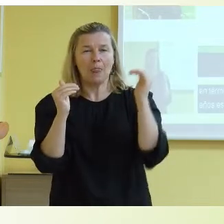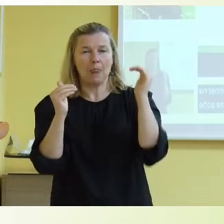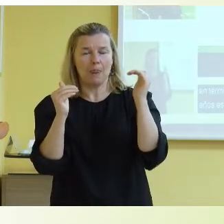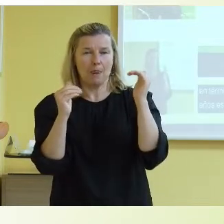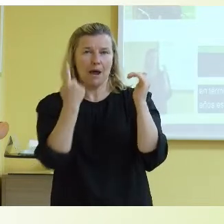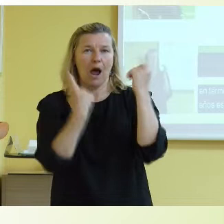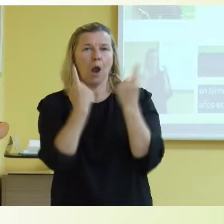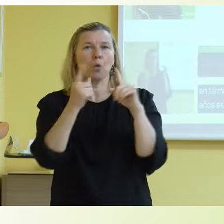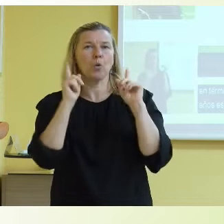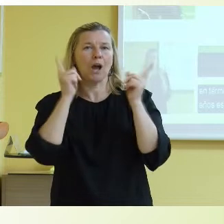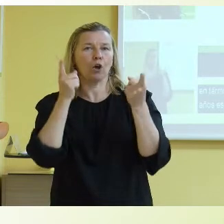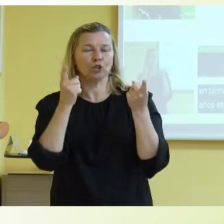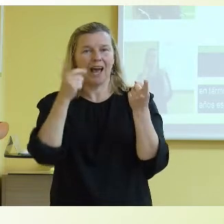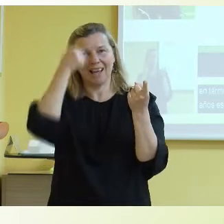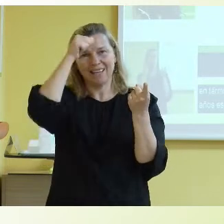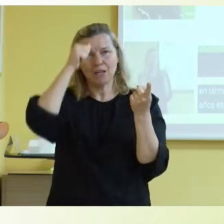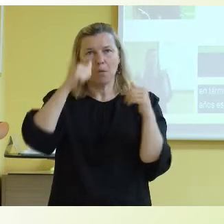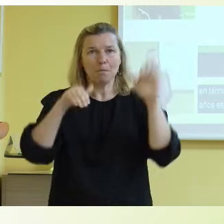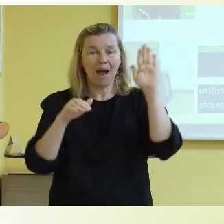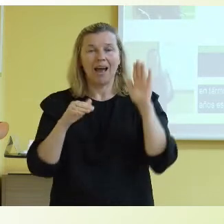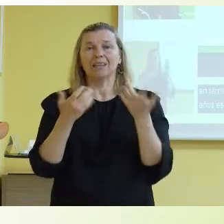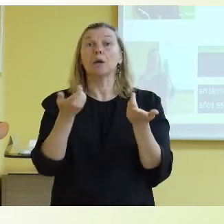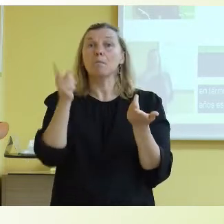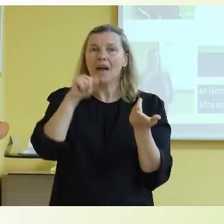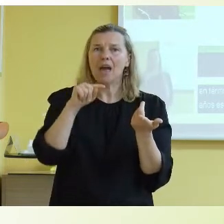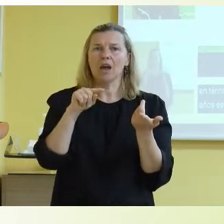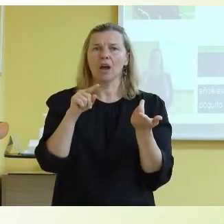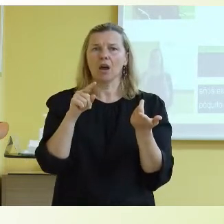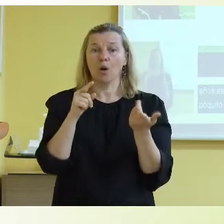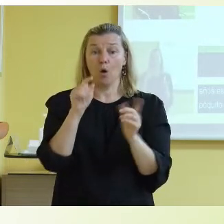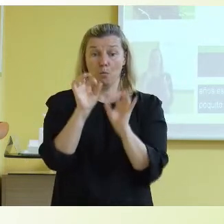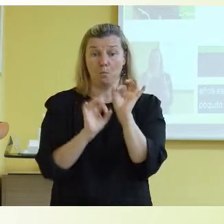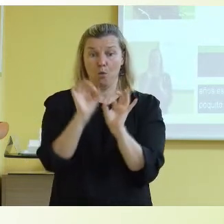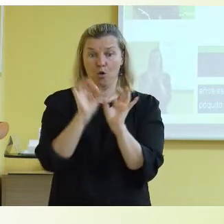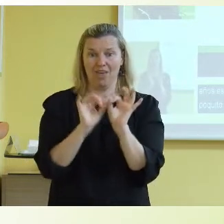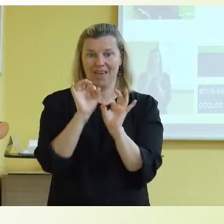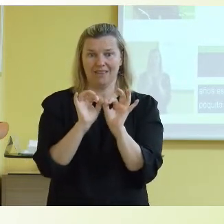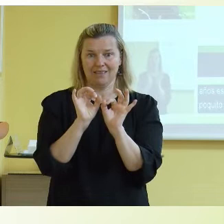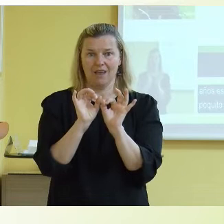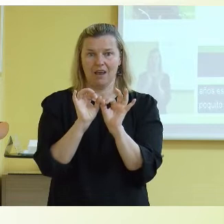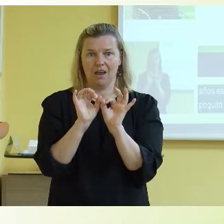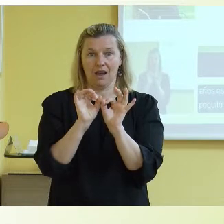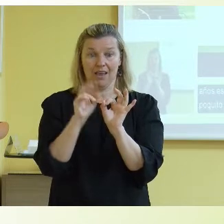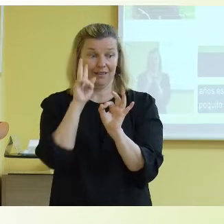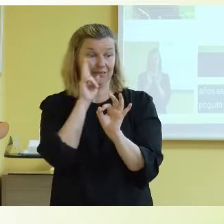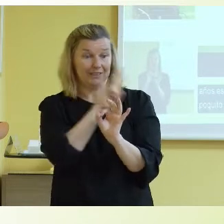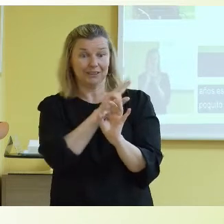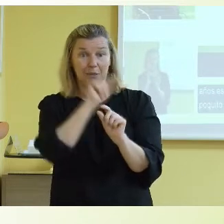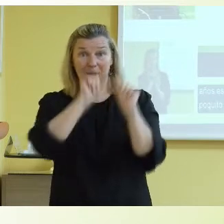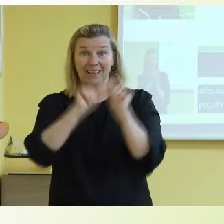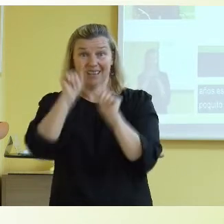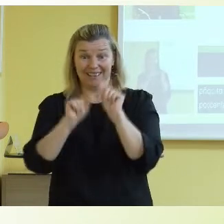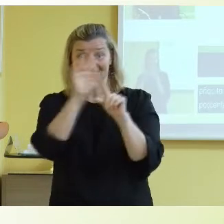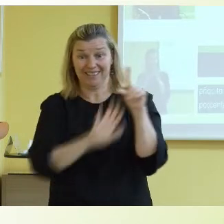algunas cosas en los niños, pero vemos que también hay un porcentaje alto y sobre todo en estas cifras, y el Instituto Nacional de Estadística lo